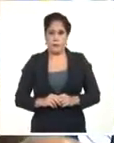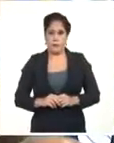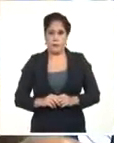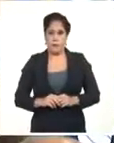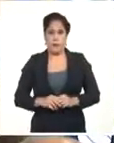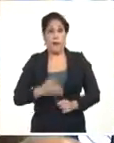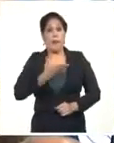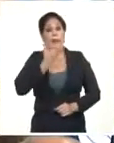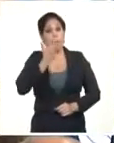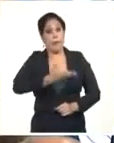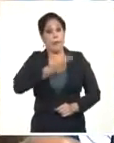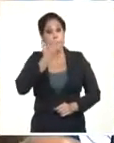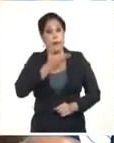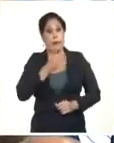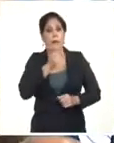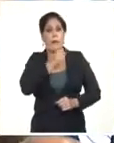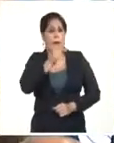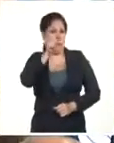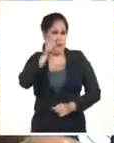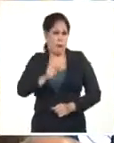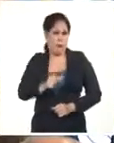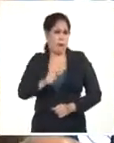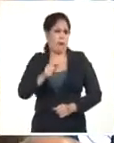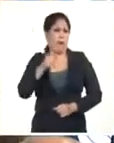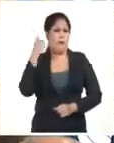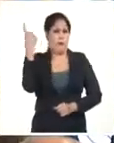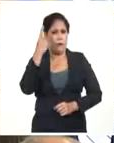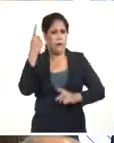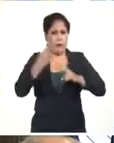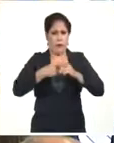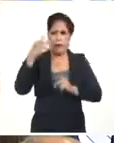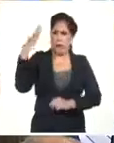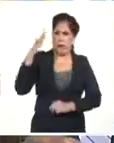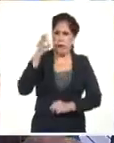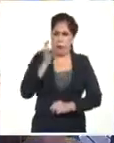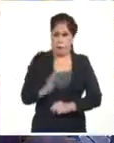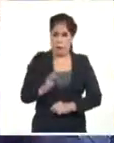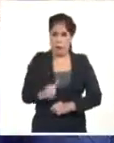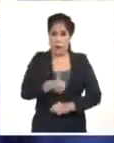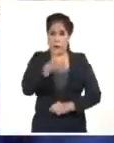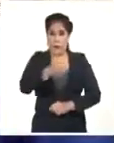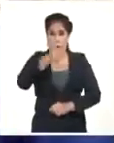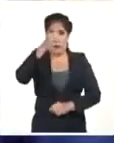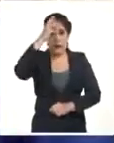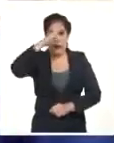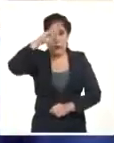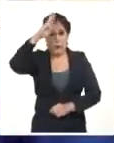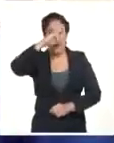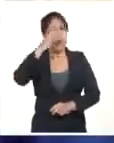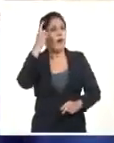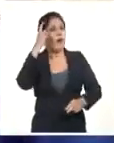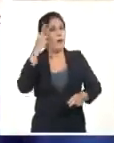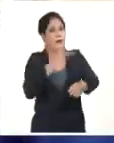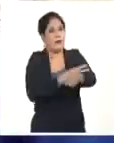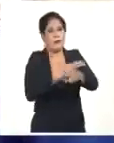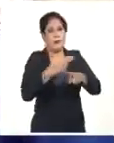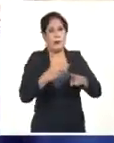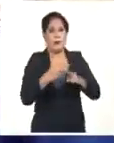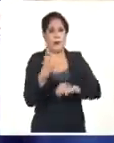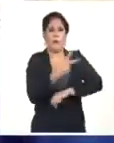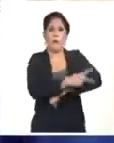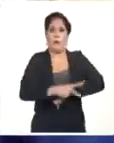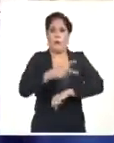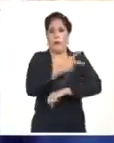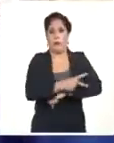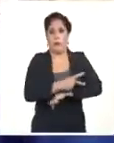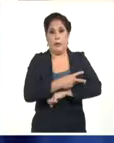En declaraciones a medios de prensa nacionales y extranjeros, López Obrador recordó la historia que une a los dos países,